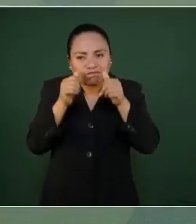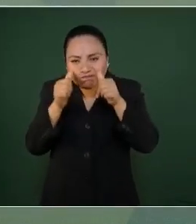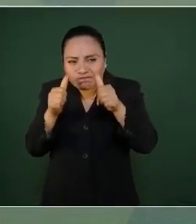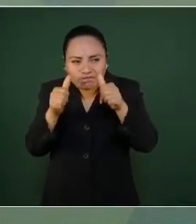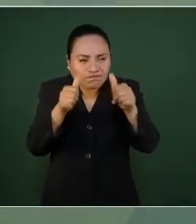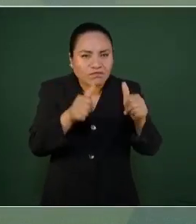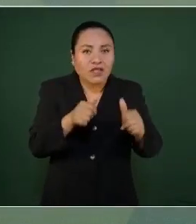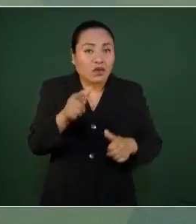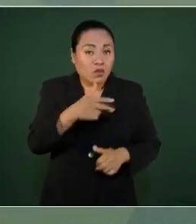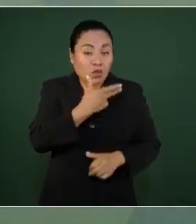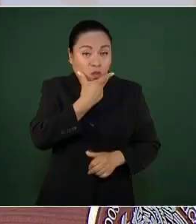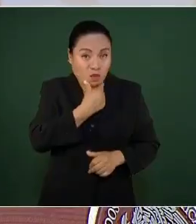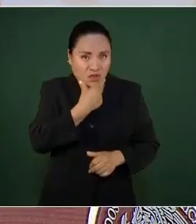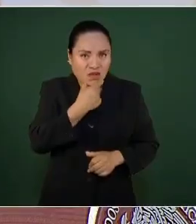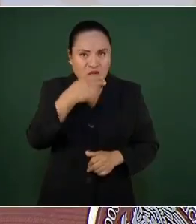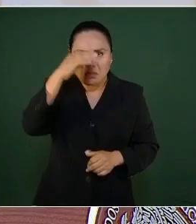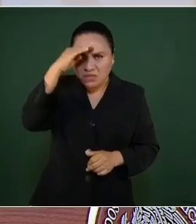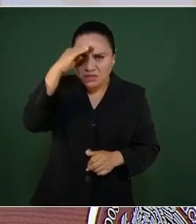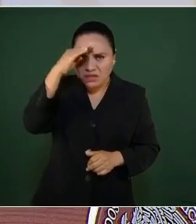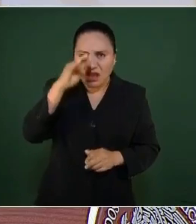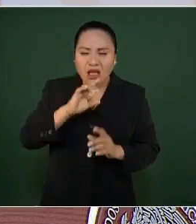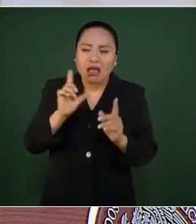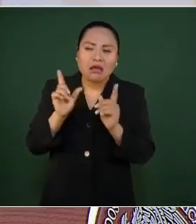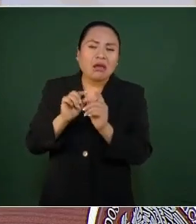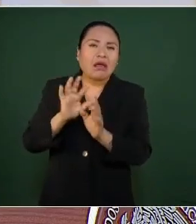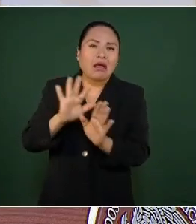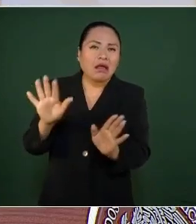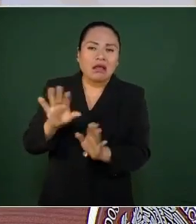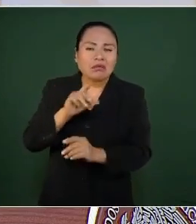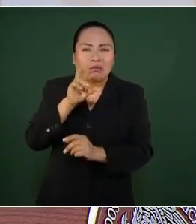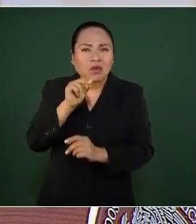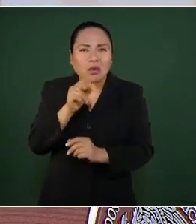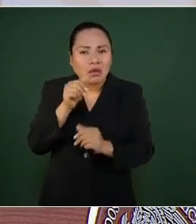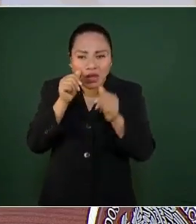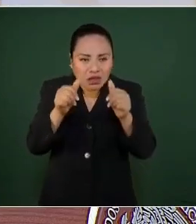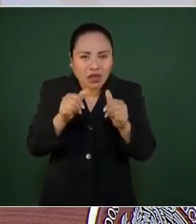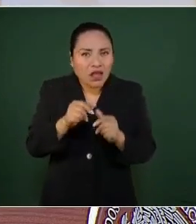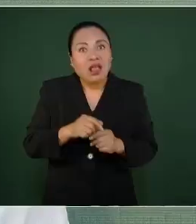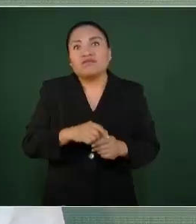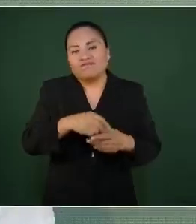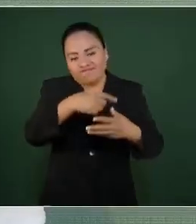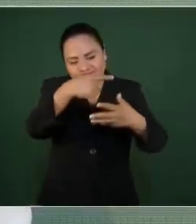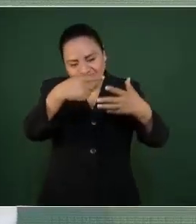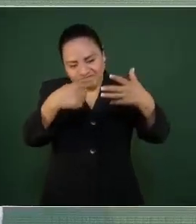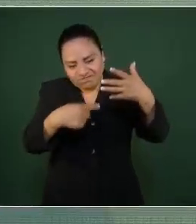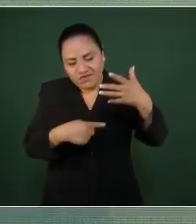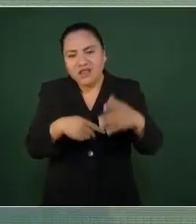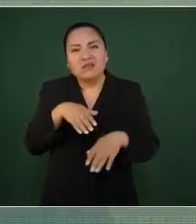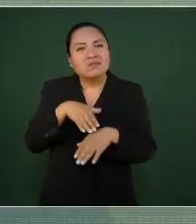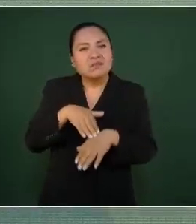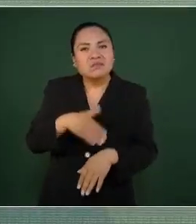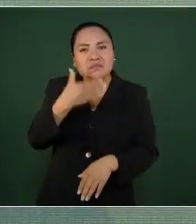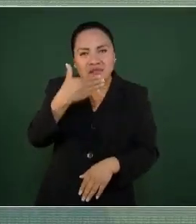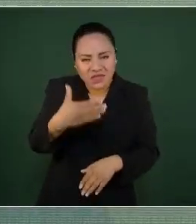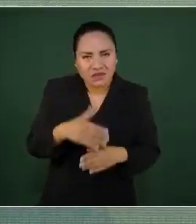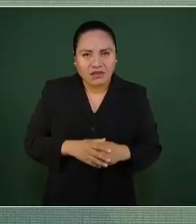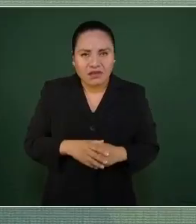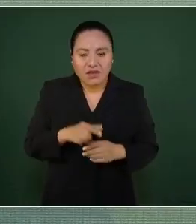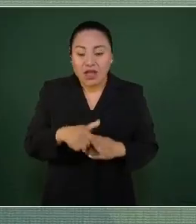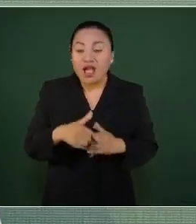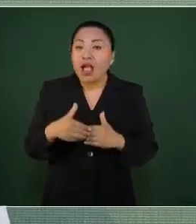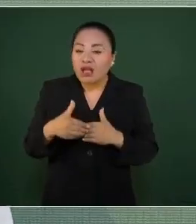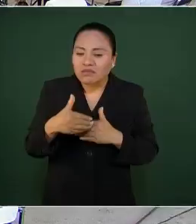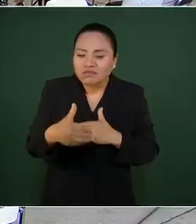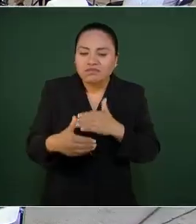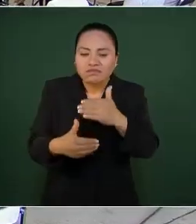y se entiende que los hombres no son nada, los principios lo son todo. Esta es solo la parte final del primer tramo del